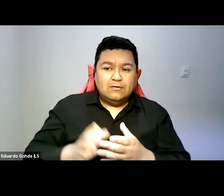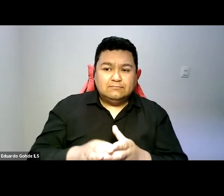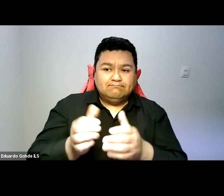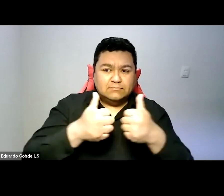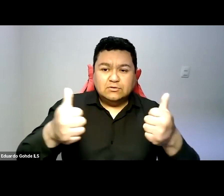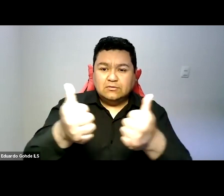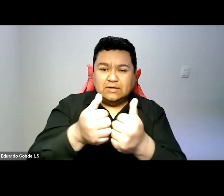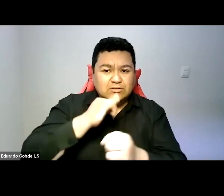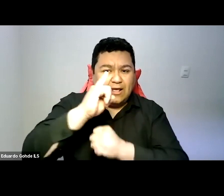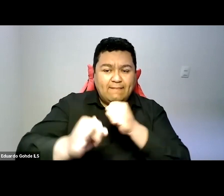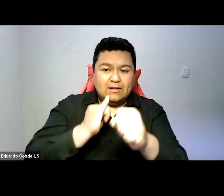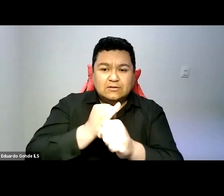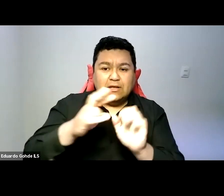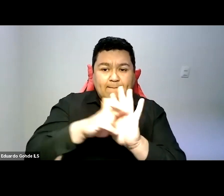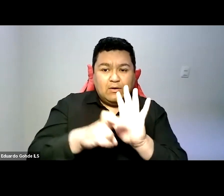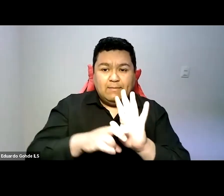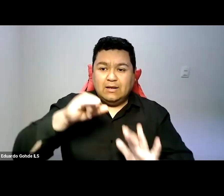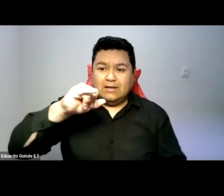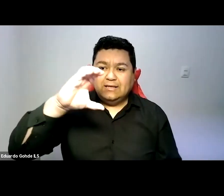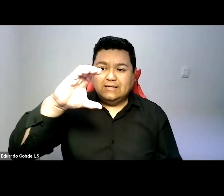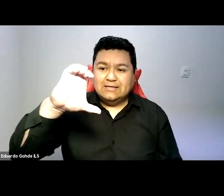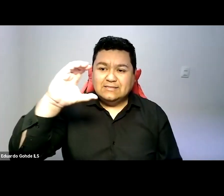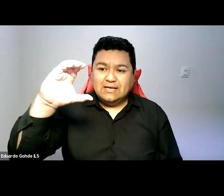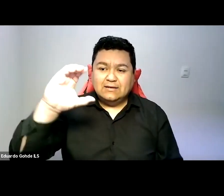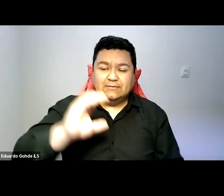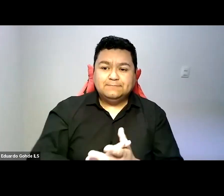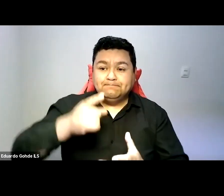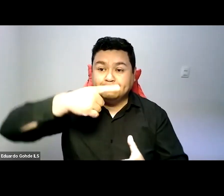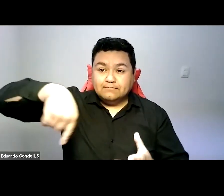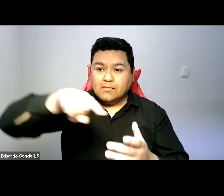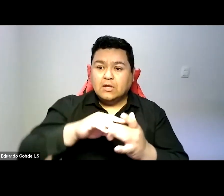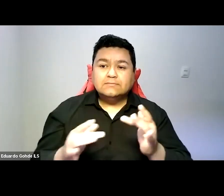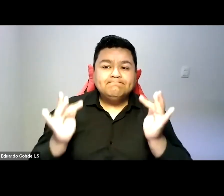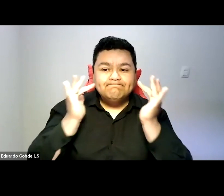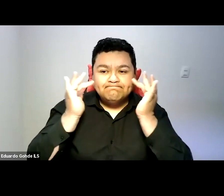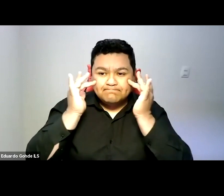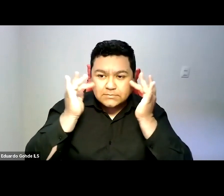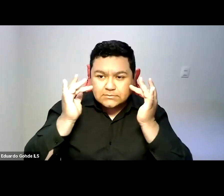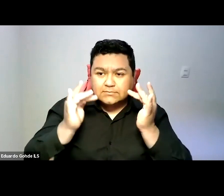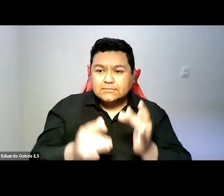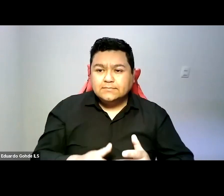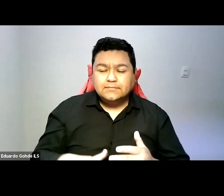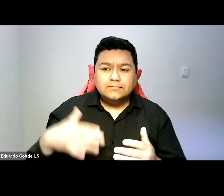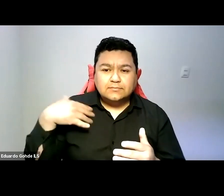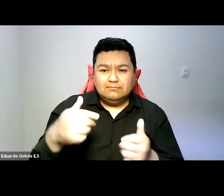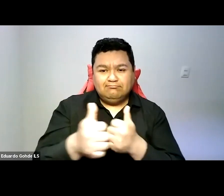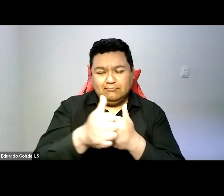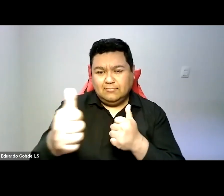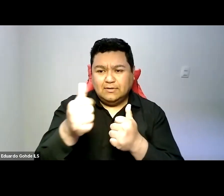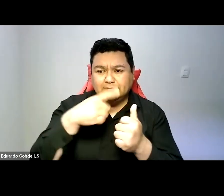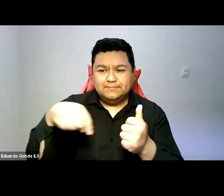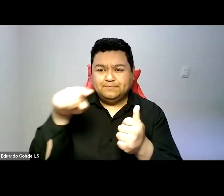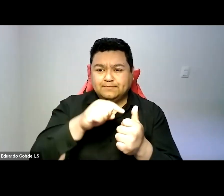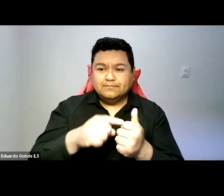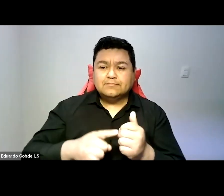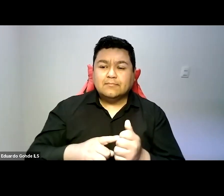del programa ISEC. Estamos muy contentos que, a pesar de todas las dificultades y el distanciamiento que